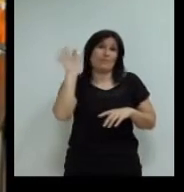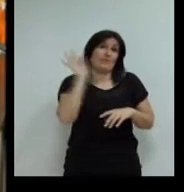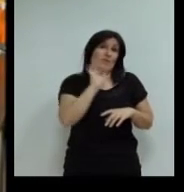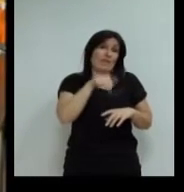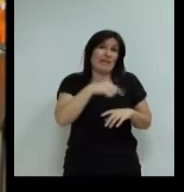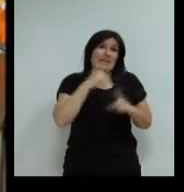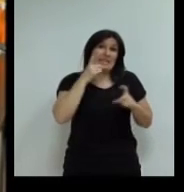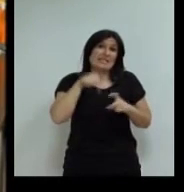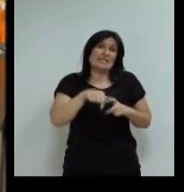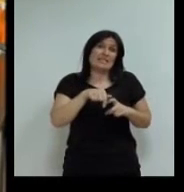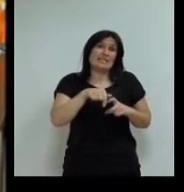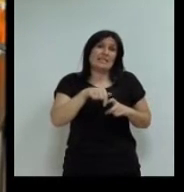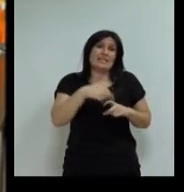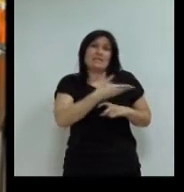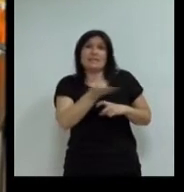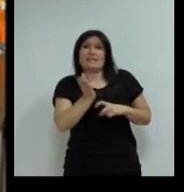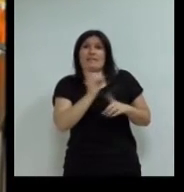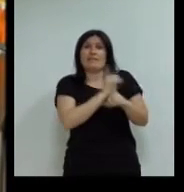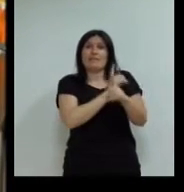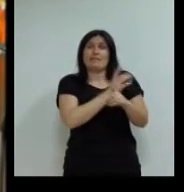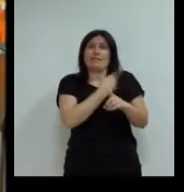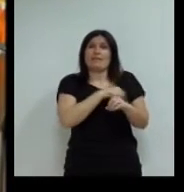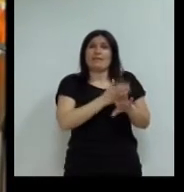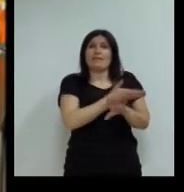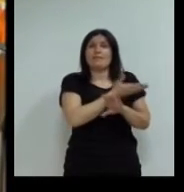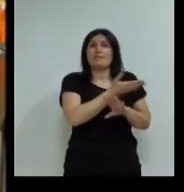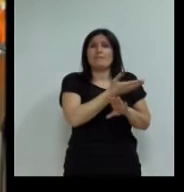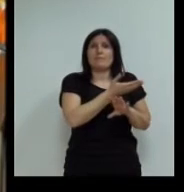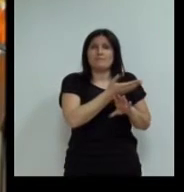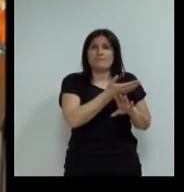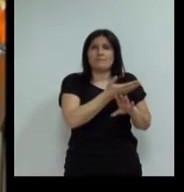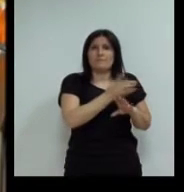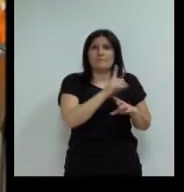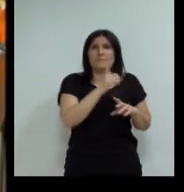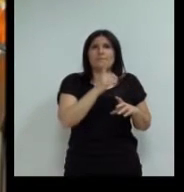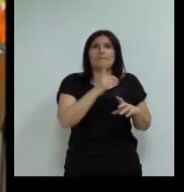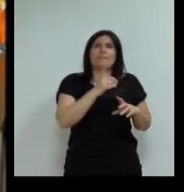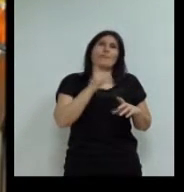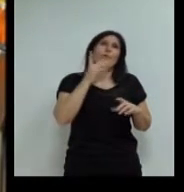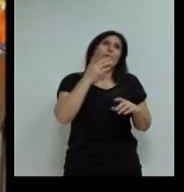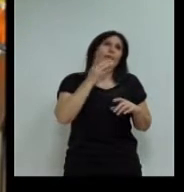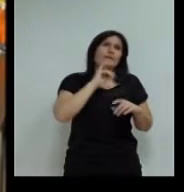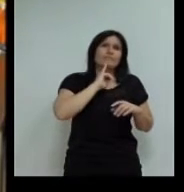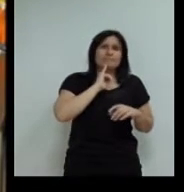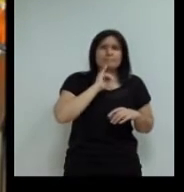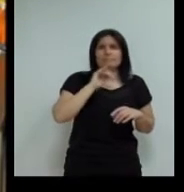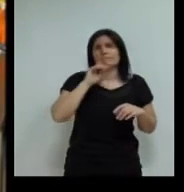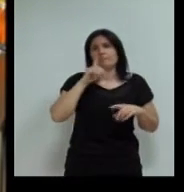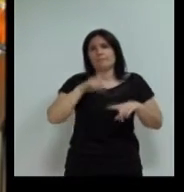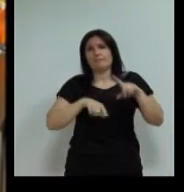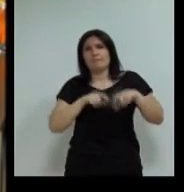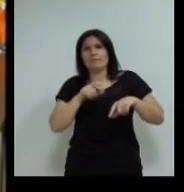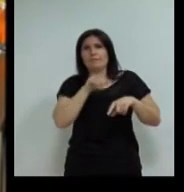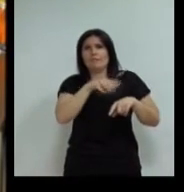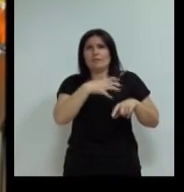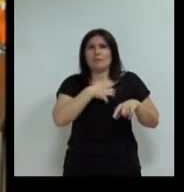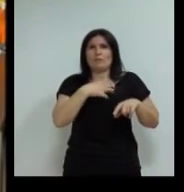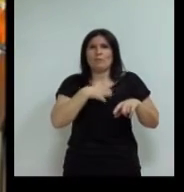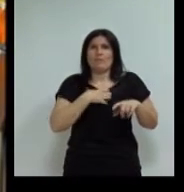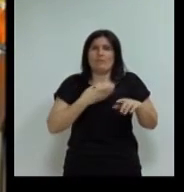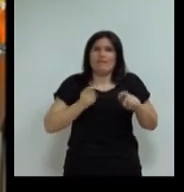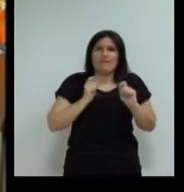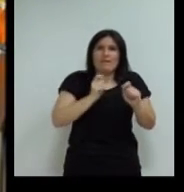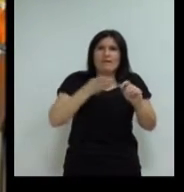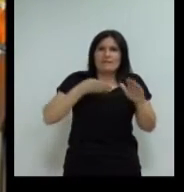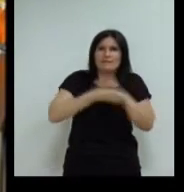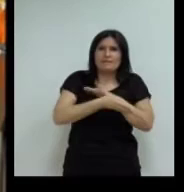comercial a nivel internacional y ya se ha planchado en el extranjero, con el castellano como idioma y doblaje, y no llegas a tiempo tú de introducir la